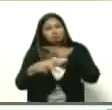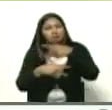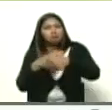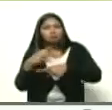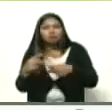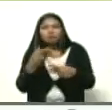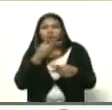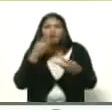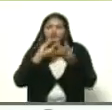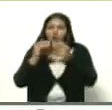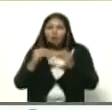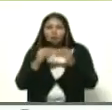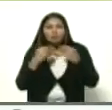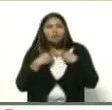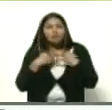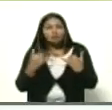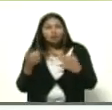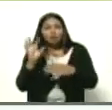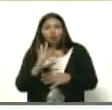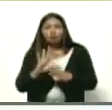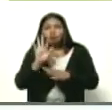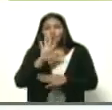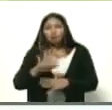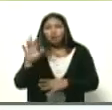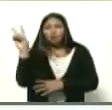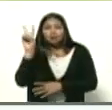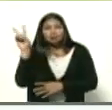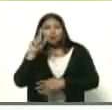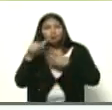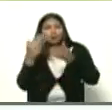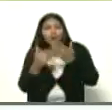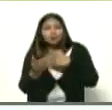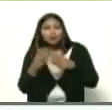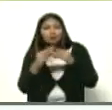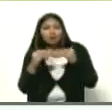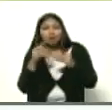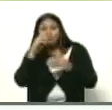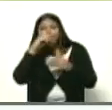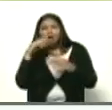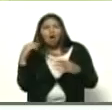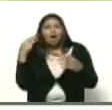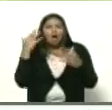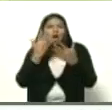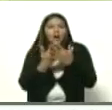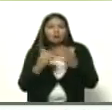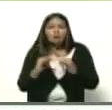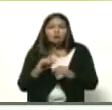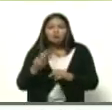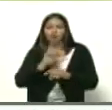de mejoría, como lo está viviendo toda Venezuela, luego de salir de todos estos años de la parte más dura de la guerra económica.